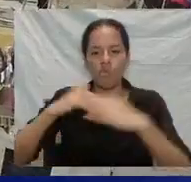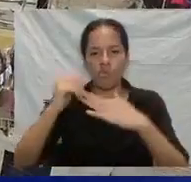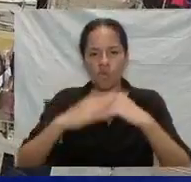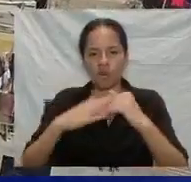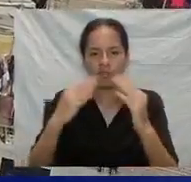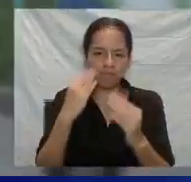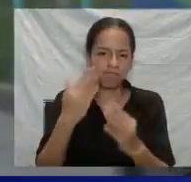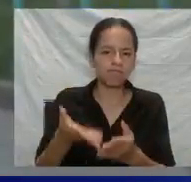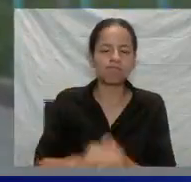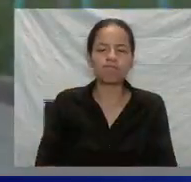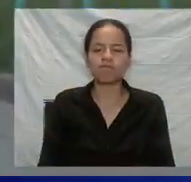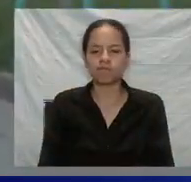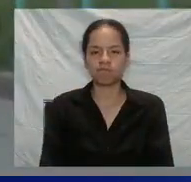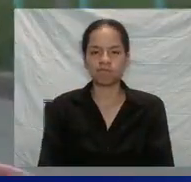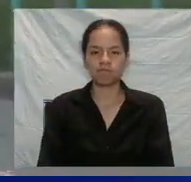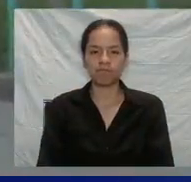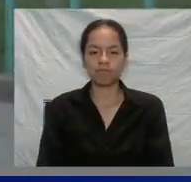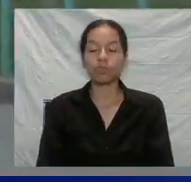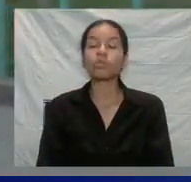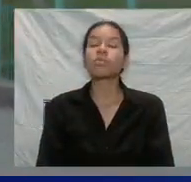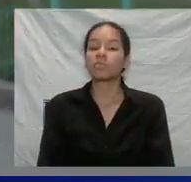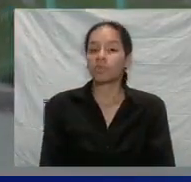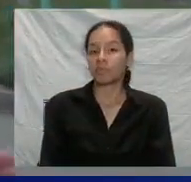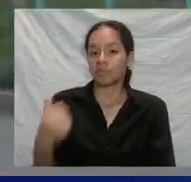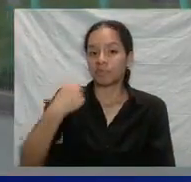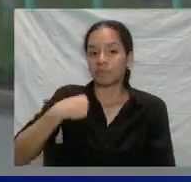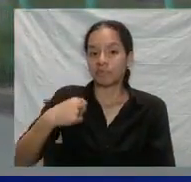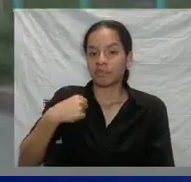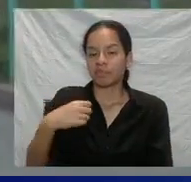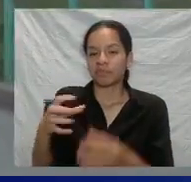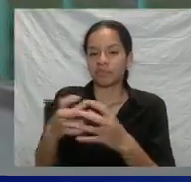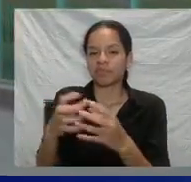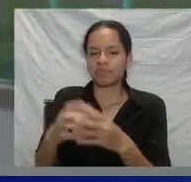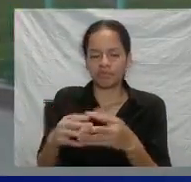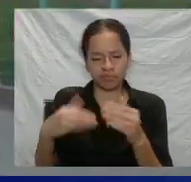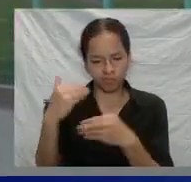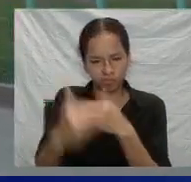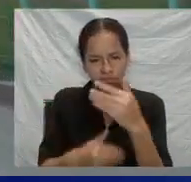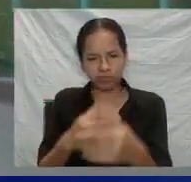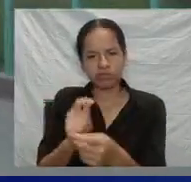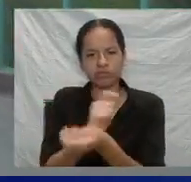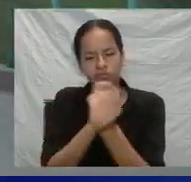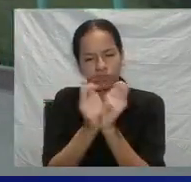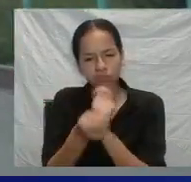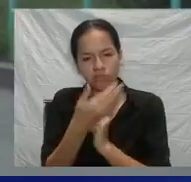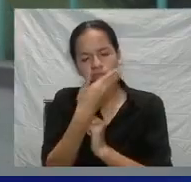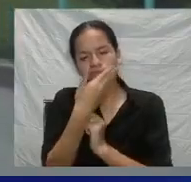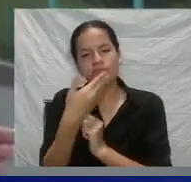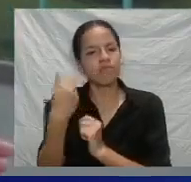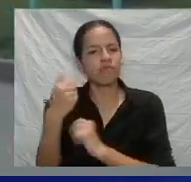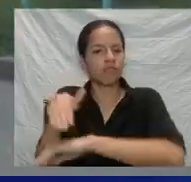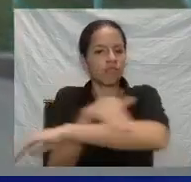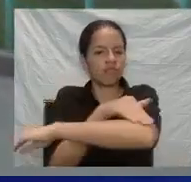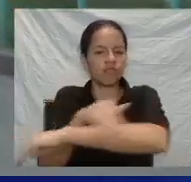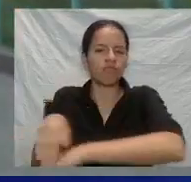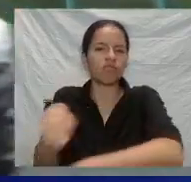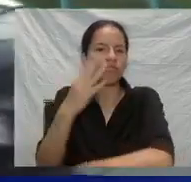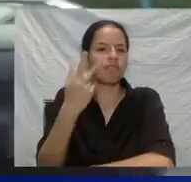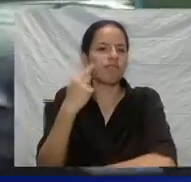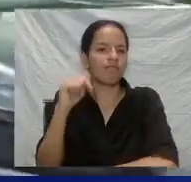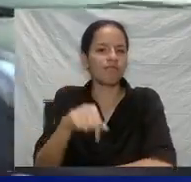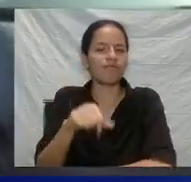la municipalidad de lima continúa con el mejoramiento de veredas esta motorización en la avenida josé carlos mariátegui en san juan de lurigancho